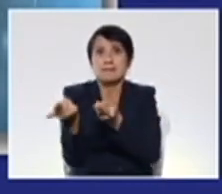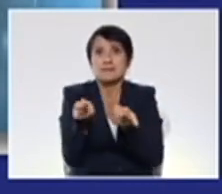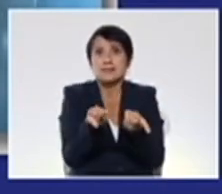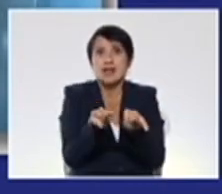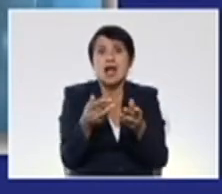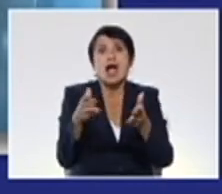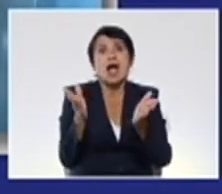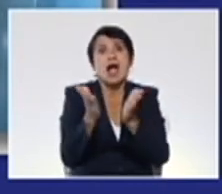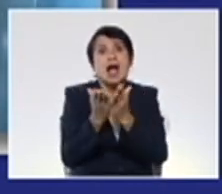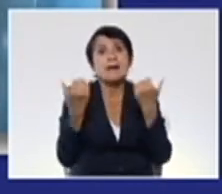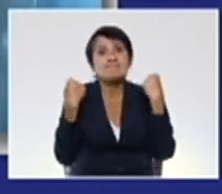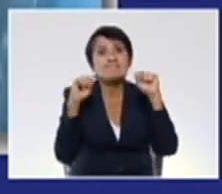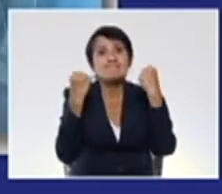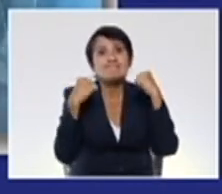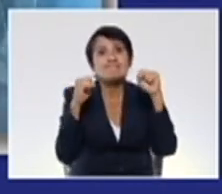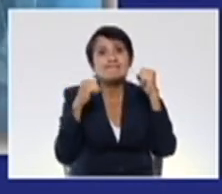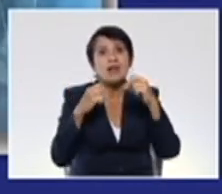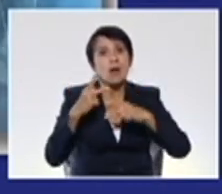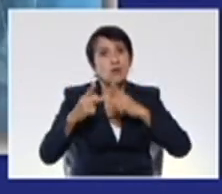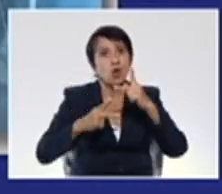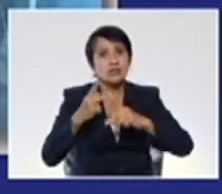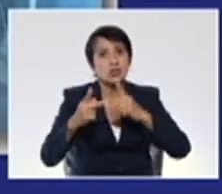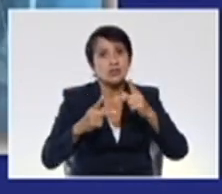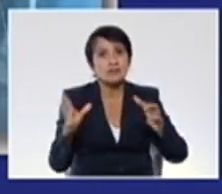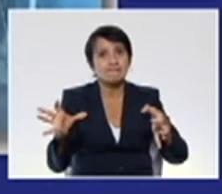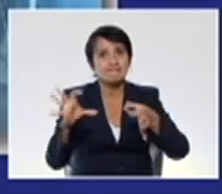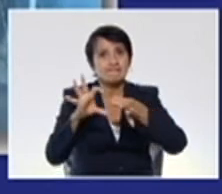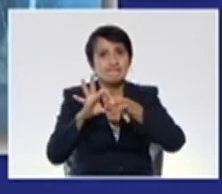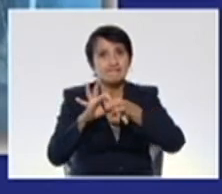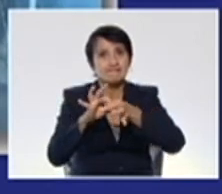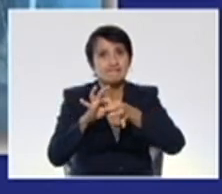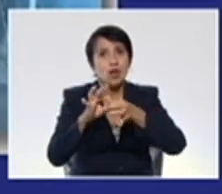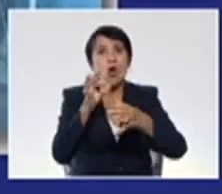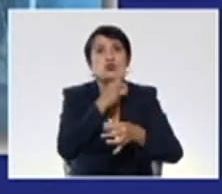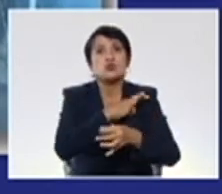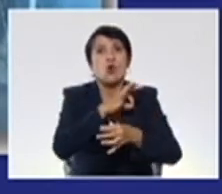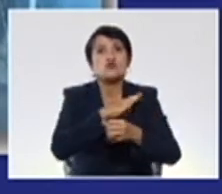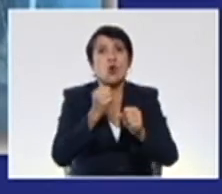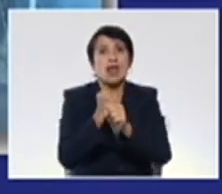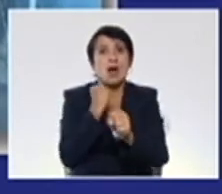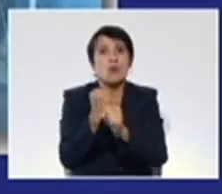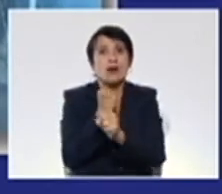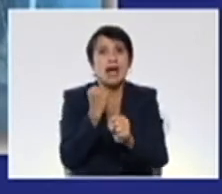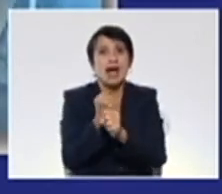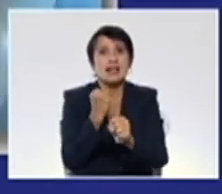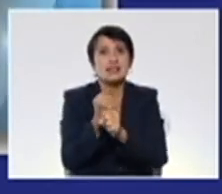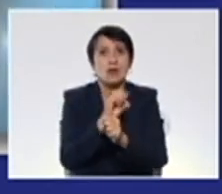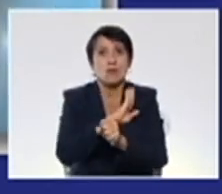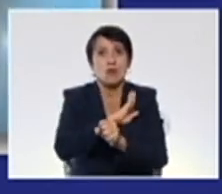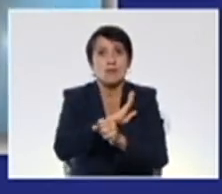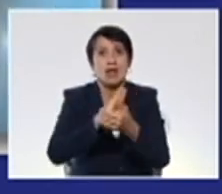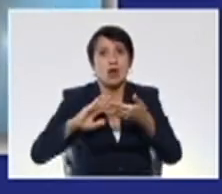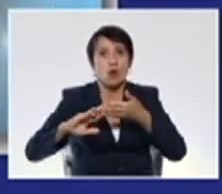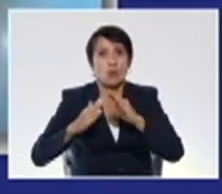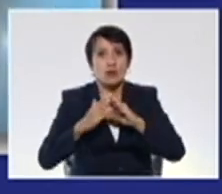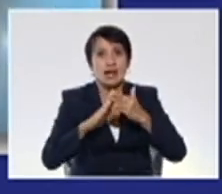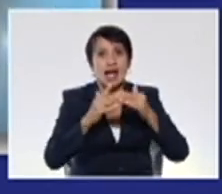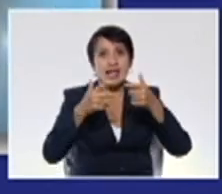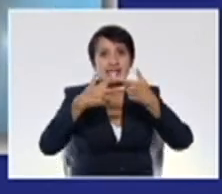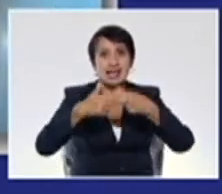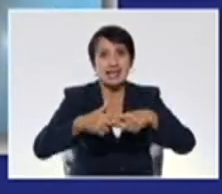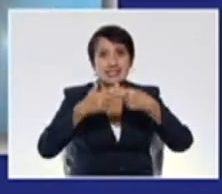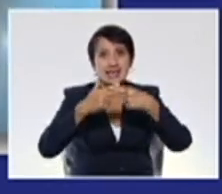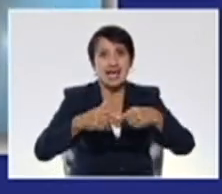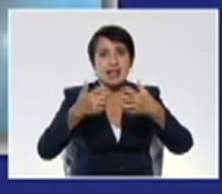a nuestros pasantes en el proceso de vinculación sociolaboral desde sus comunidades en talleres